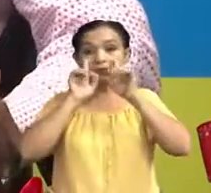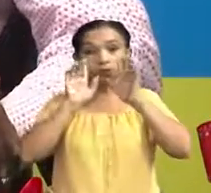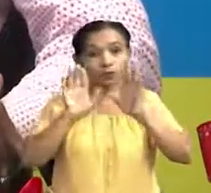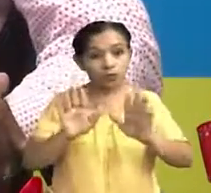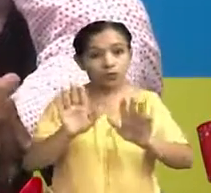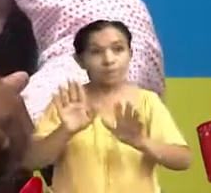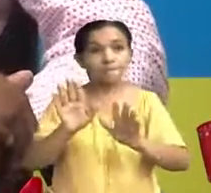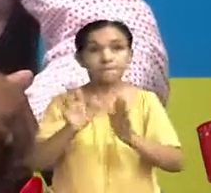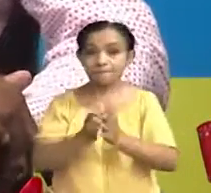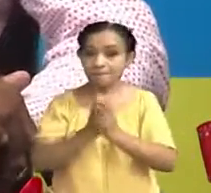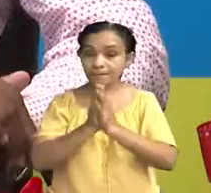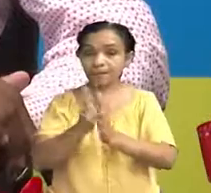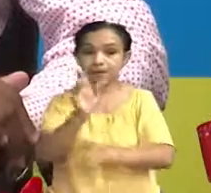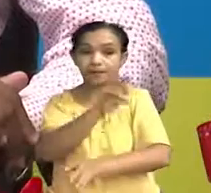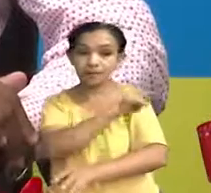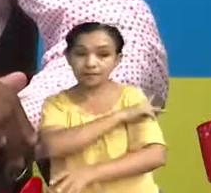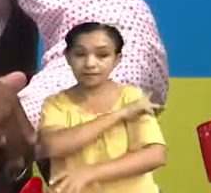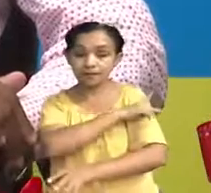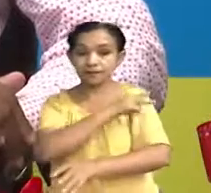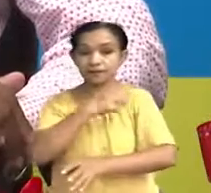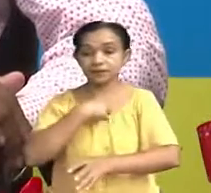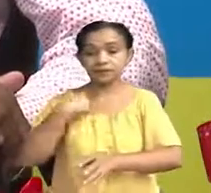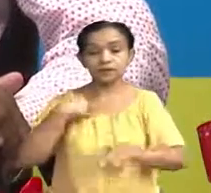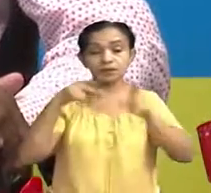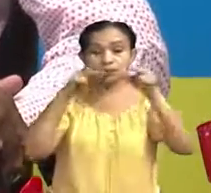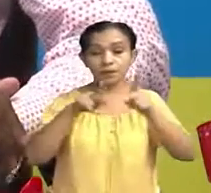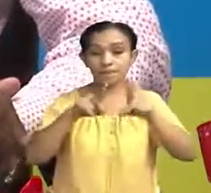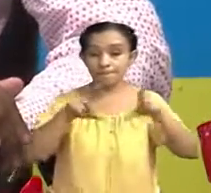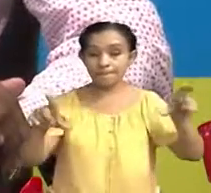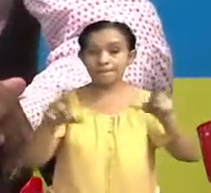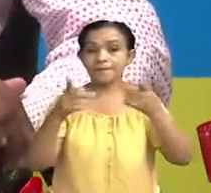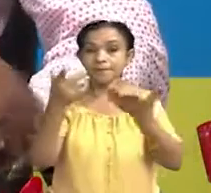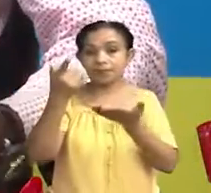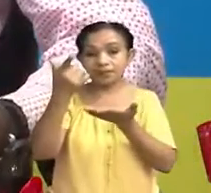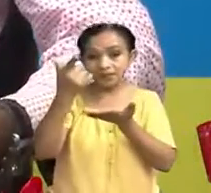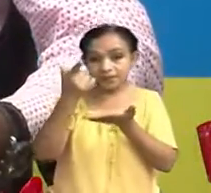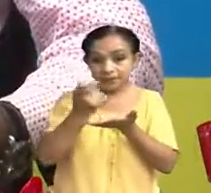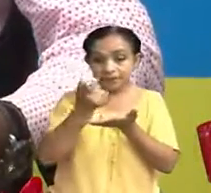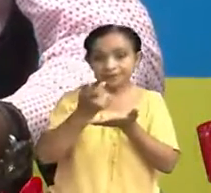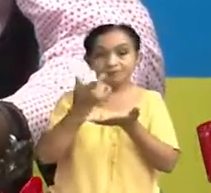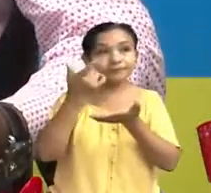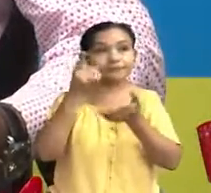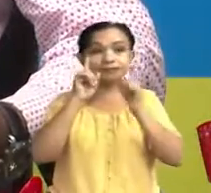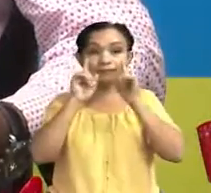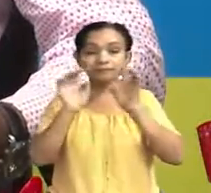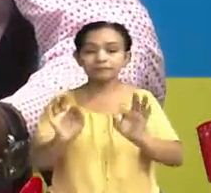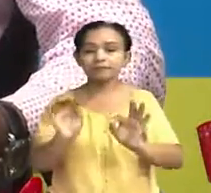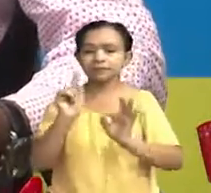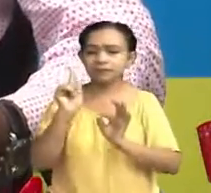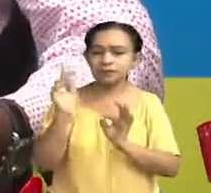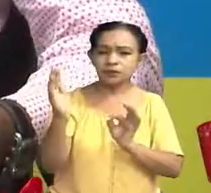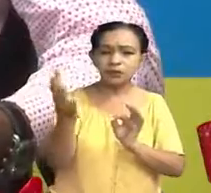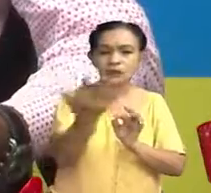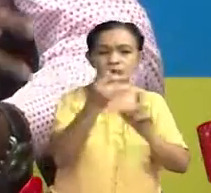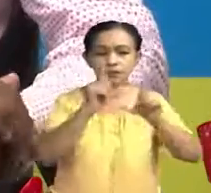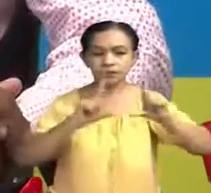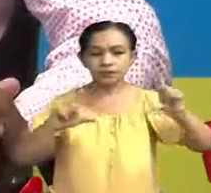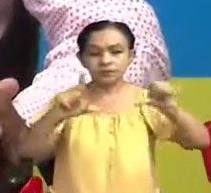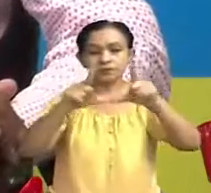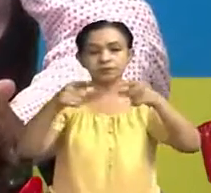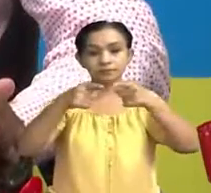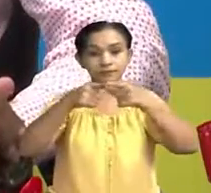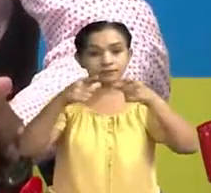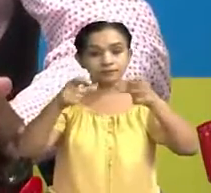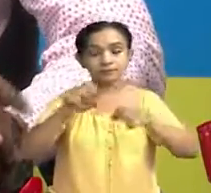policía está llevando a cabo su plan aguinaldo seguro en todos los puntos principales de Managua y en el caso también